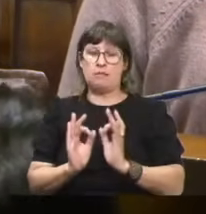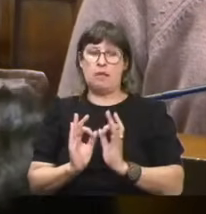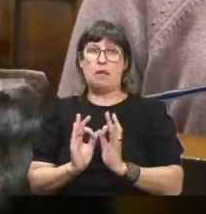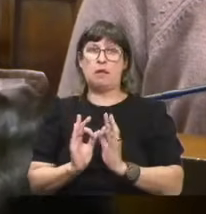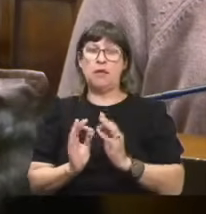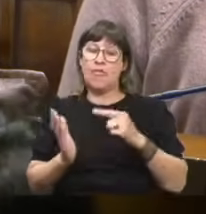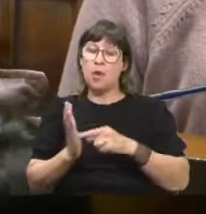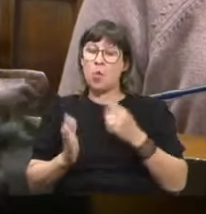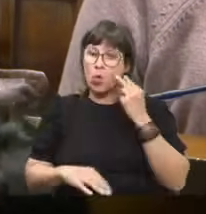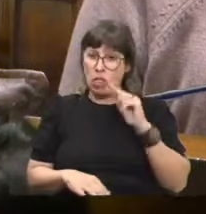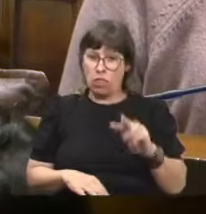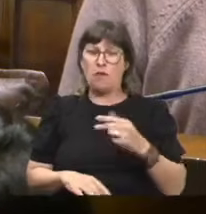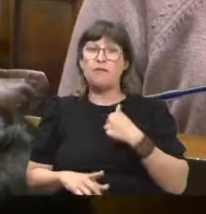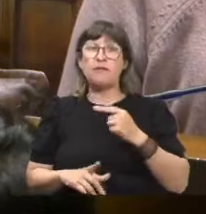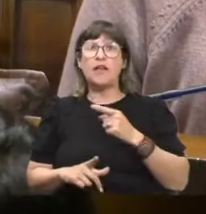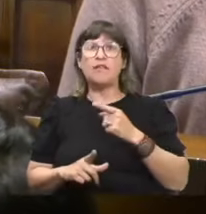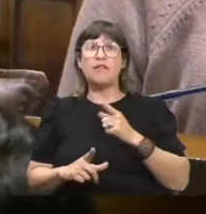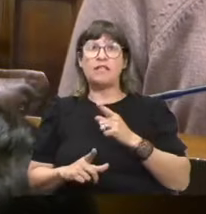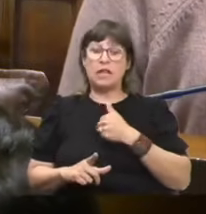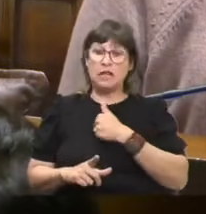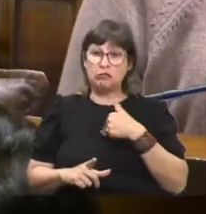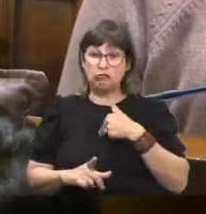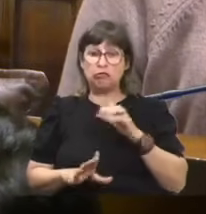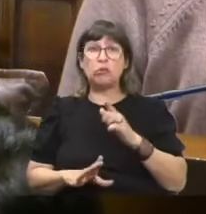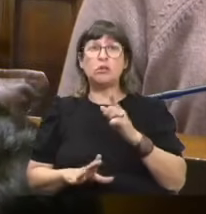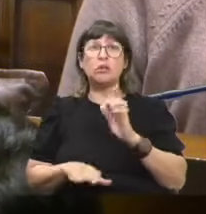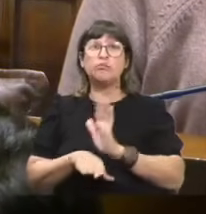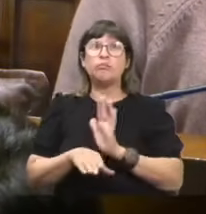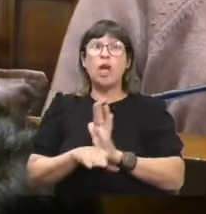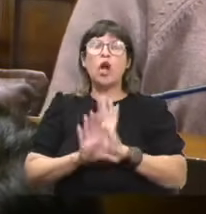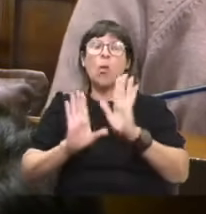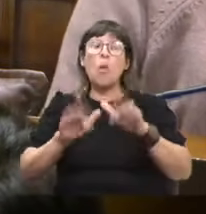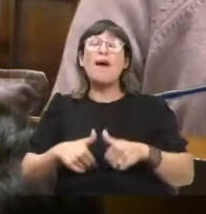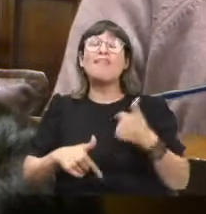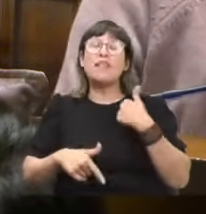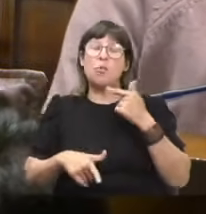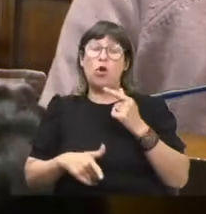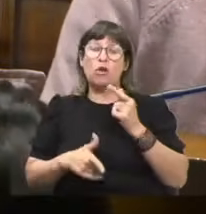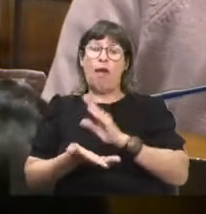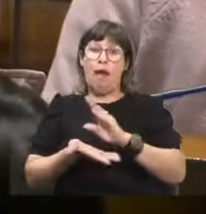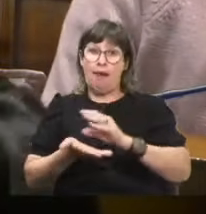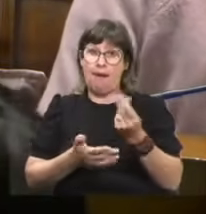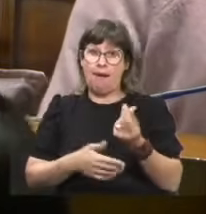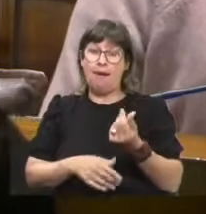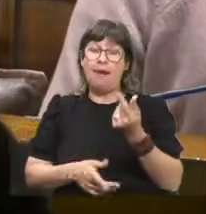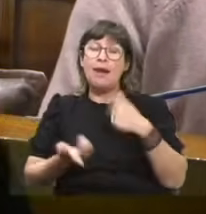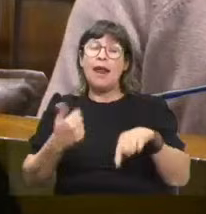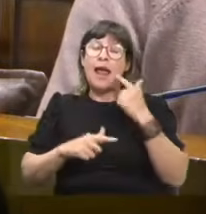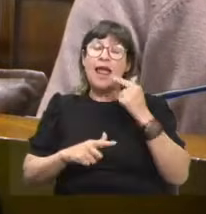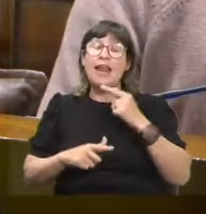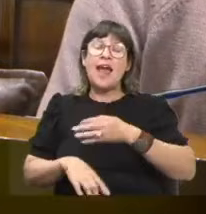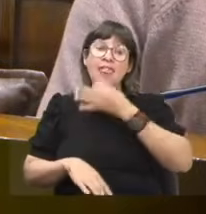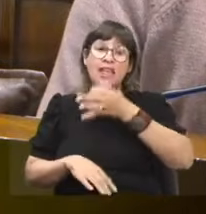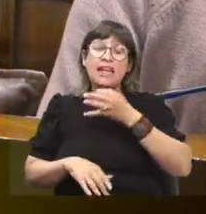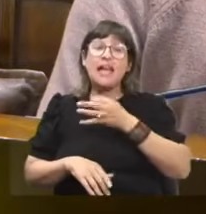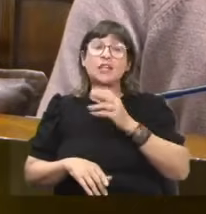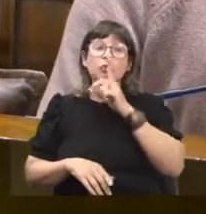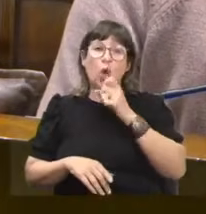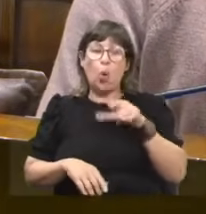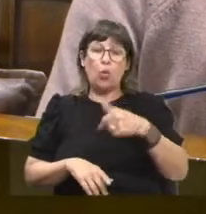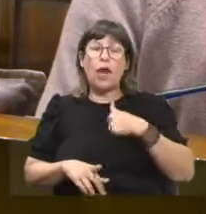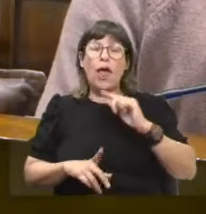punto de vista funcional como patrimonial en las declaraciones juradas que luego